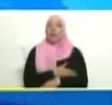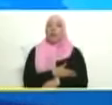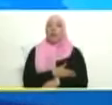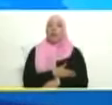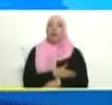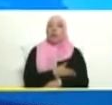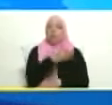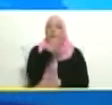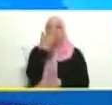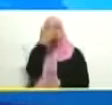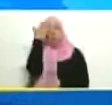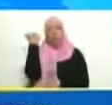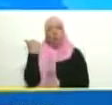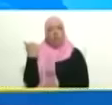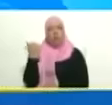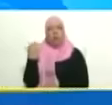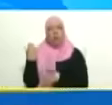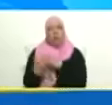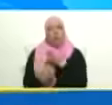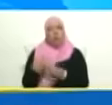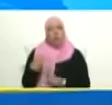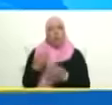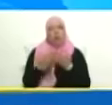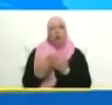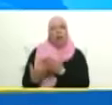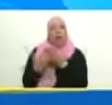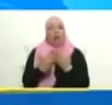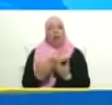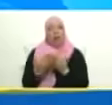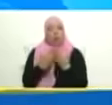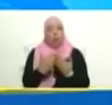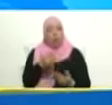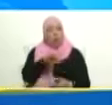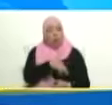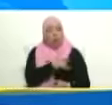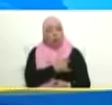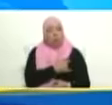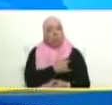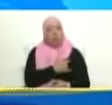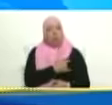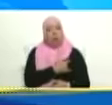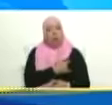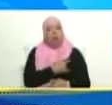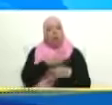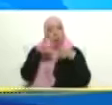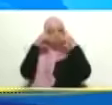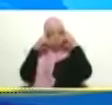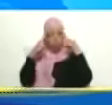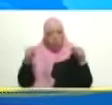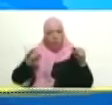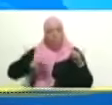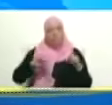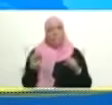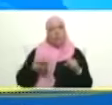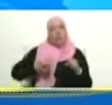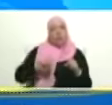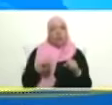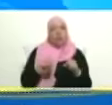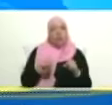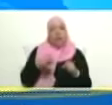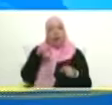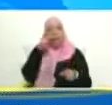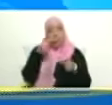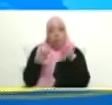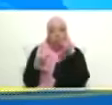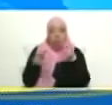por la mente crear estudios a nivel universitario para profesionalizar las carreras de la seguridad